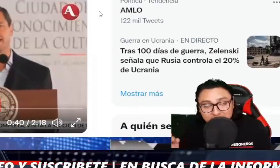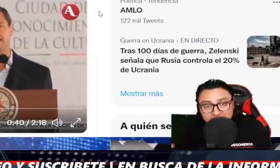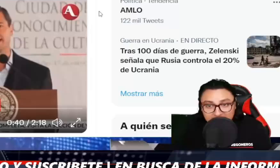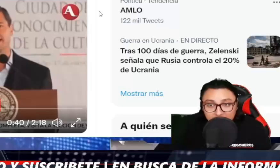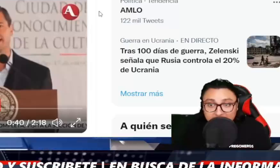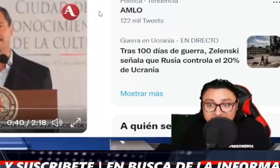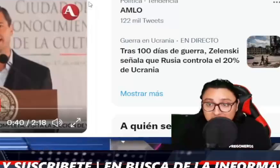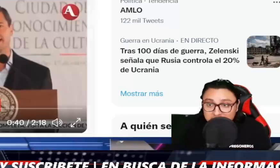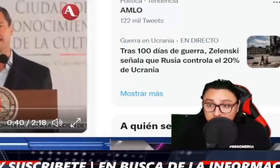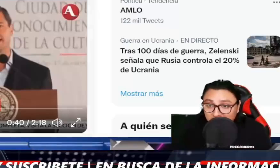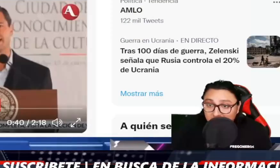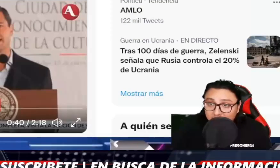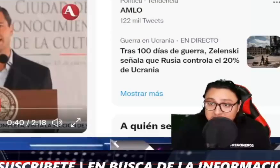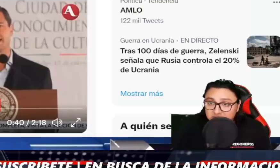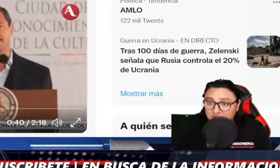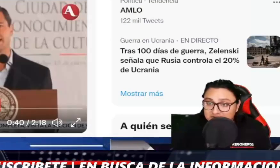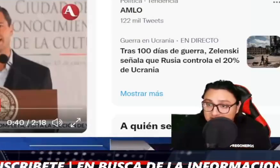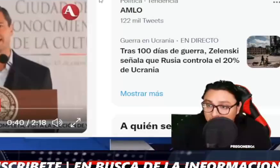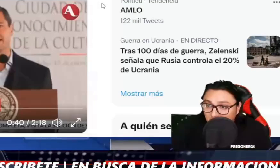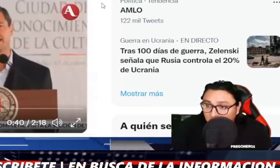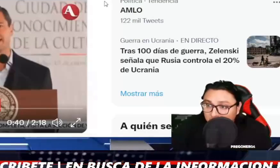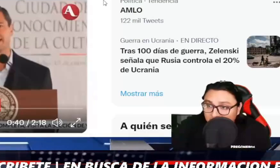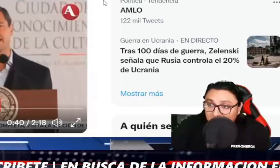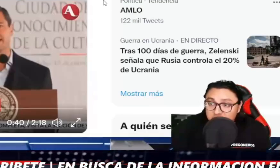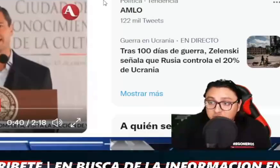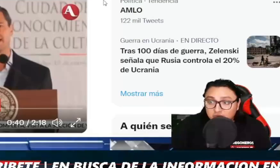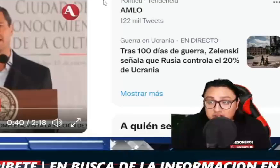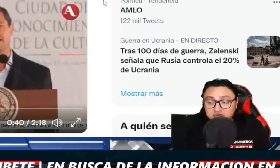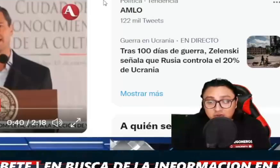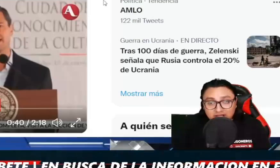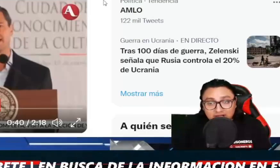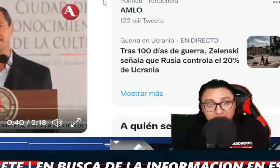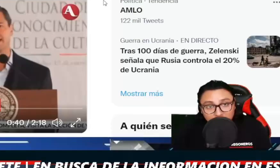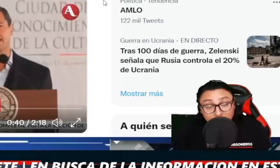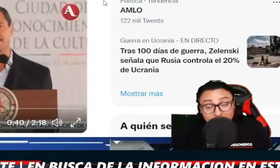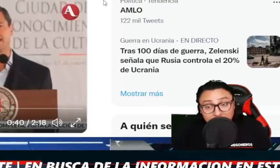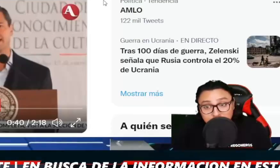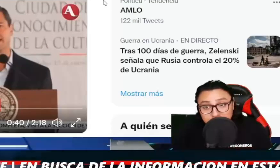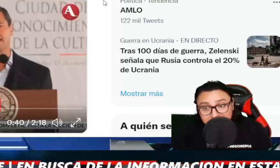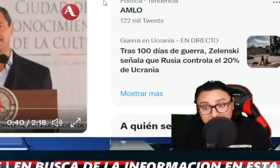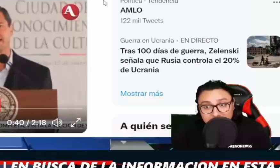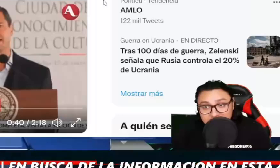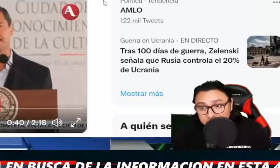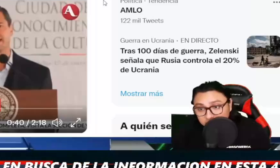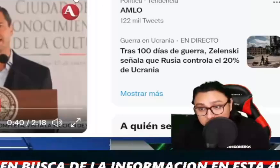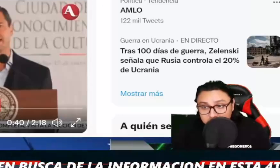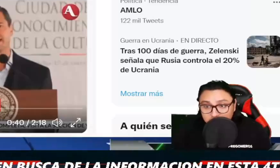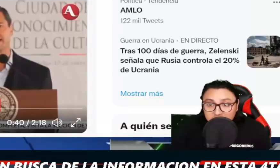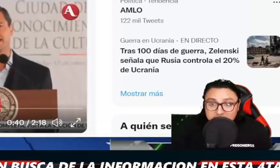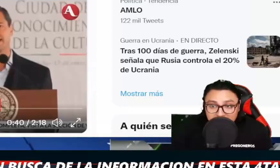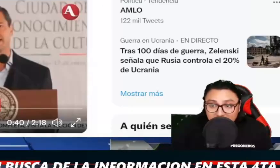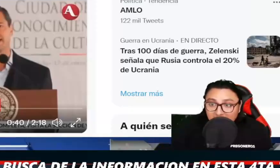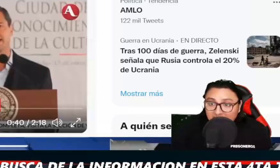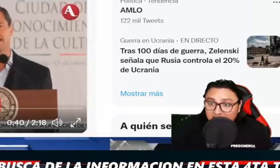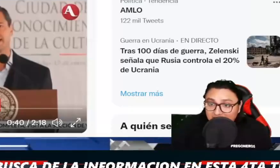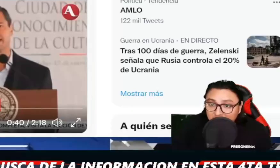Esto es parte de la prensa basura. Francisco Labastida afirmó que el PRI ayudó a ganar a AMLO en el 2018.